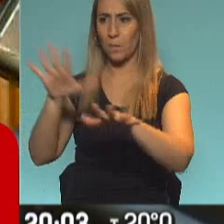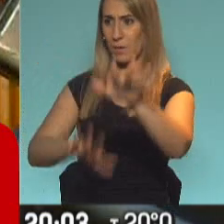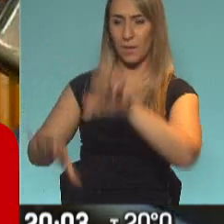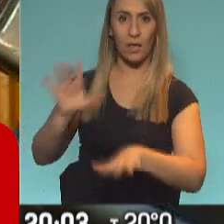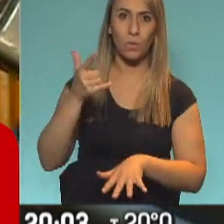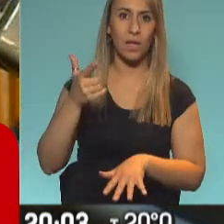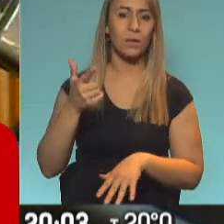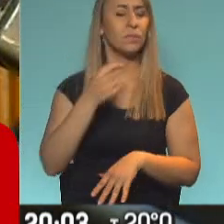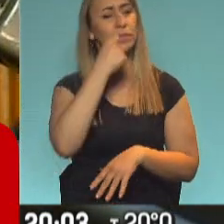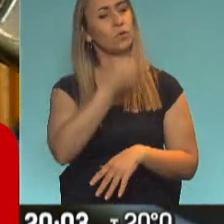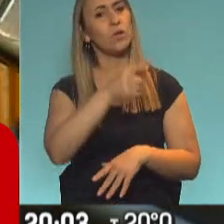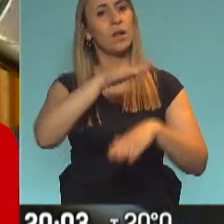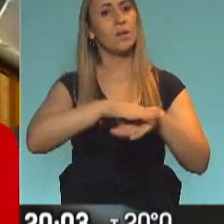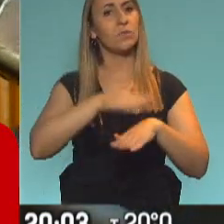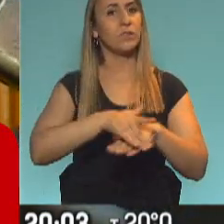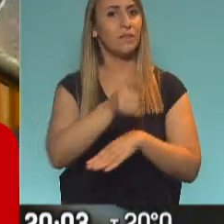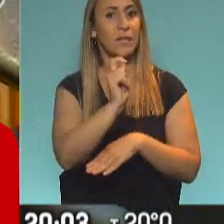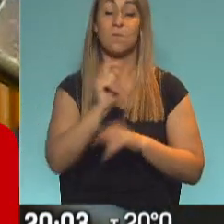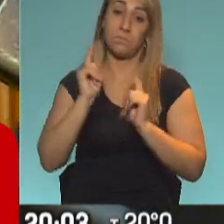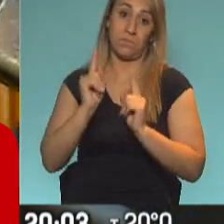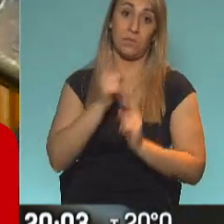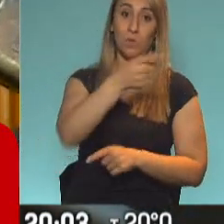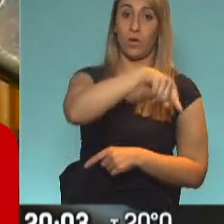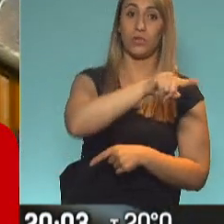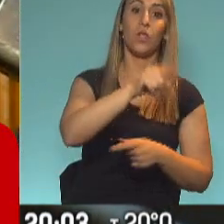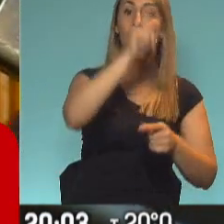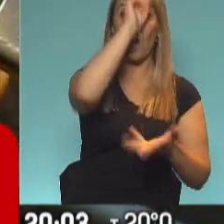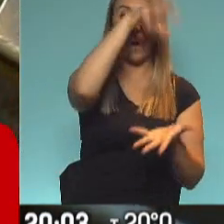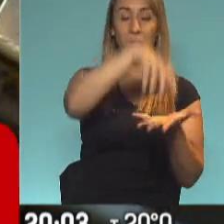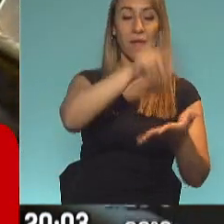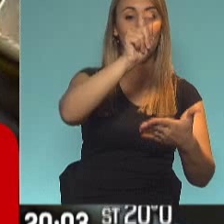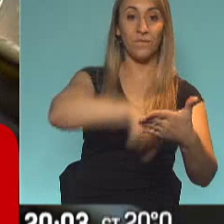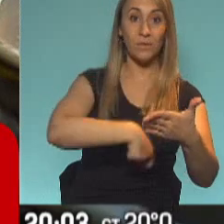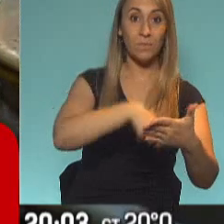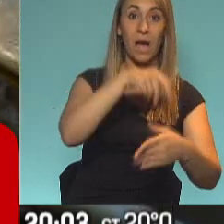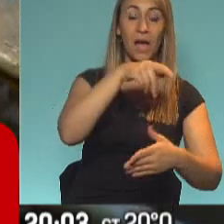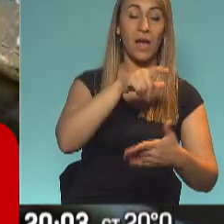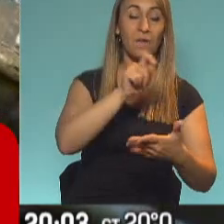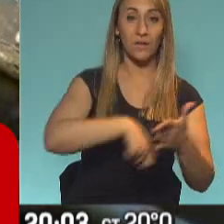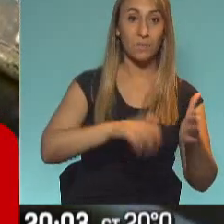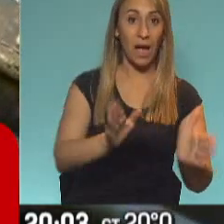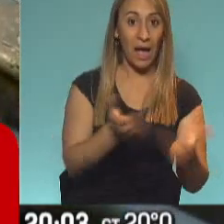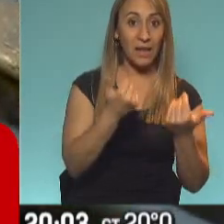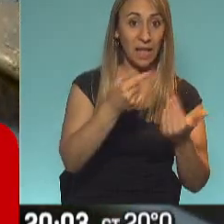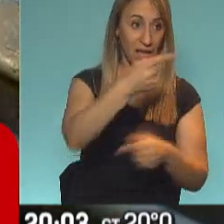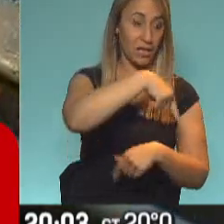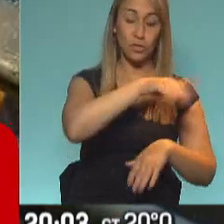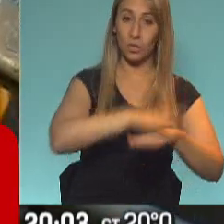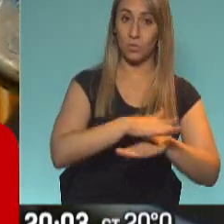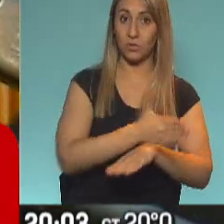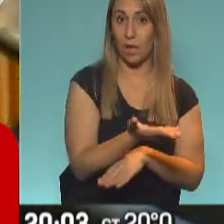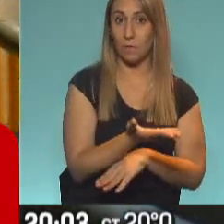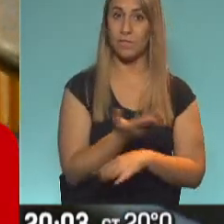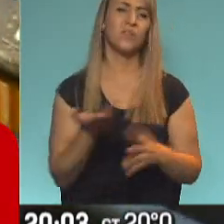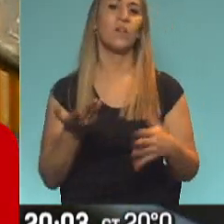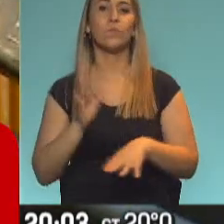Y los que estaban a cargo, los que firmaron su salida de la clínica, que se garantizaron. Mira, a ver, echarle la